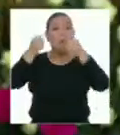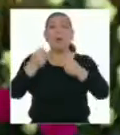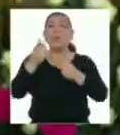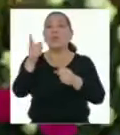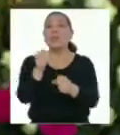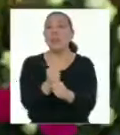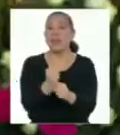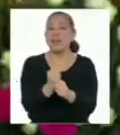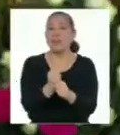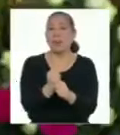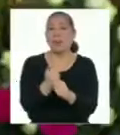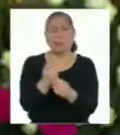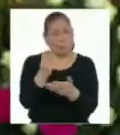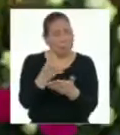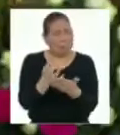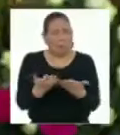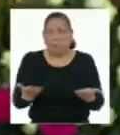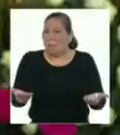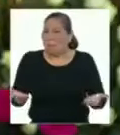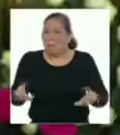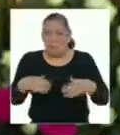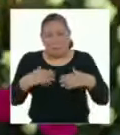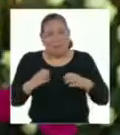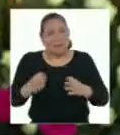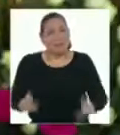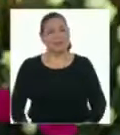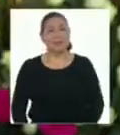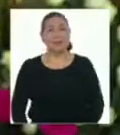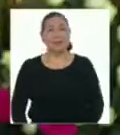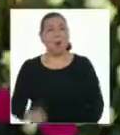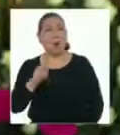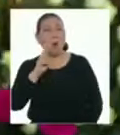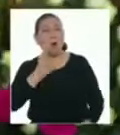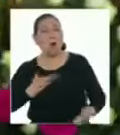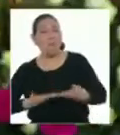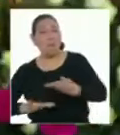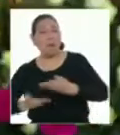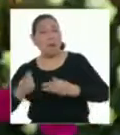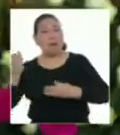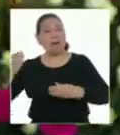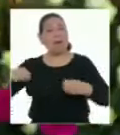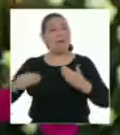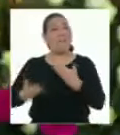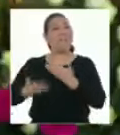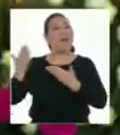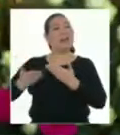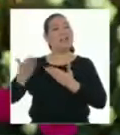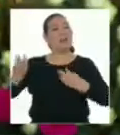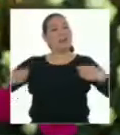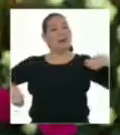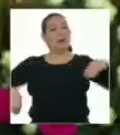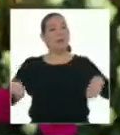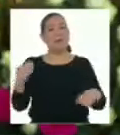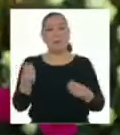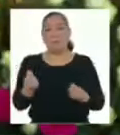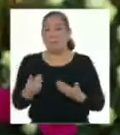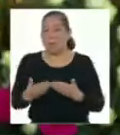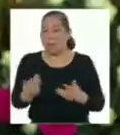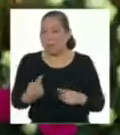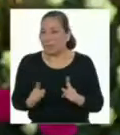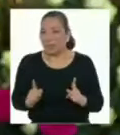trabajo en lugar de reducirlos. La especulación financiera con la ganancia fácil como fin